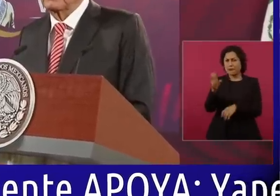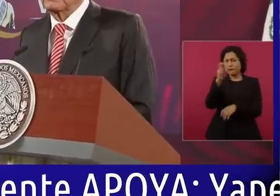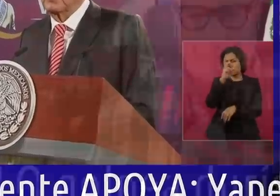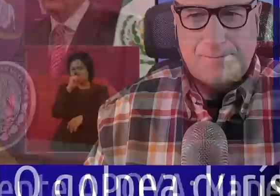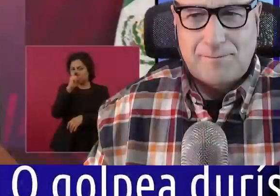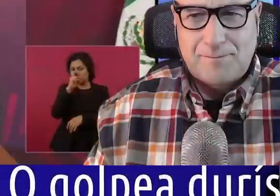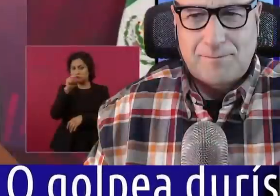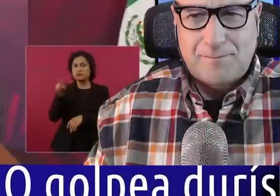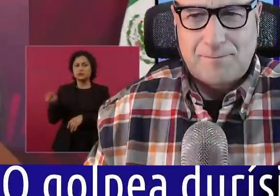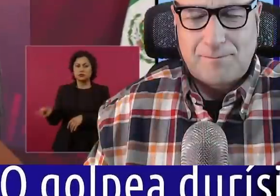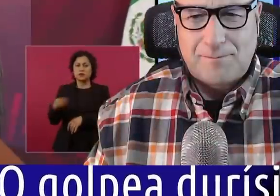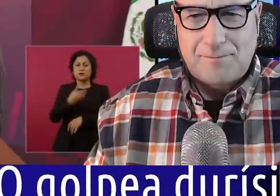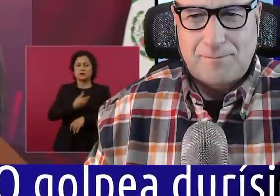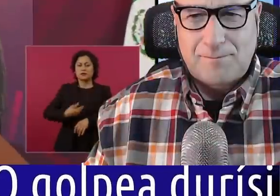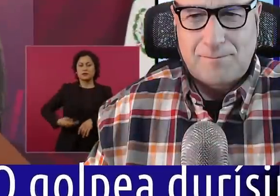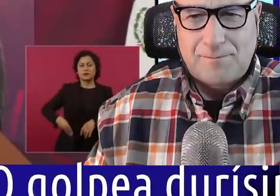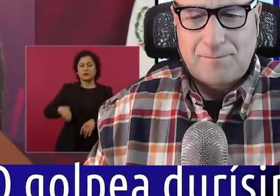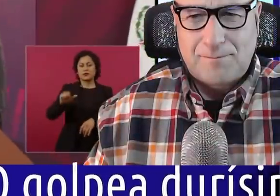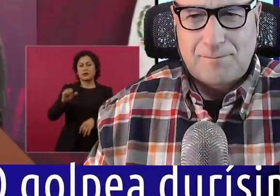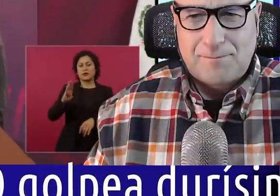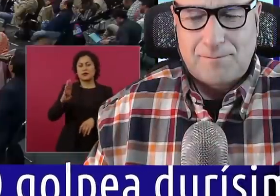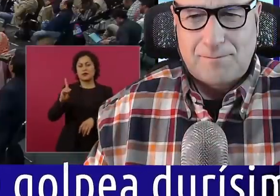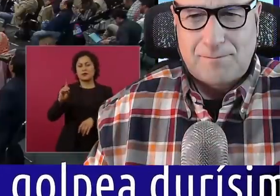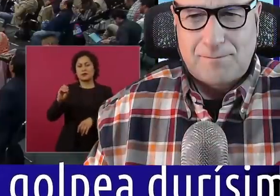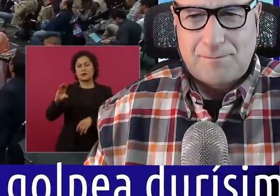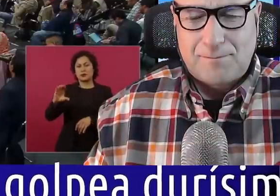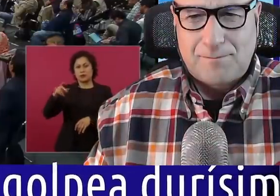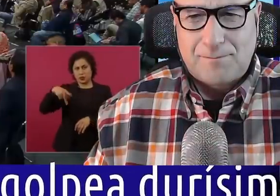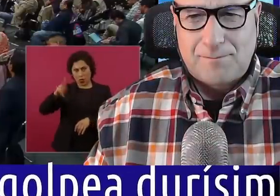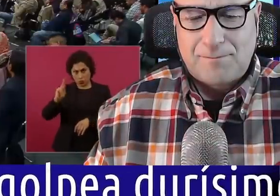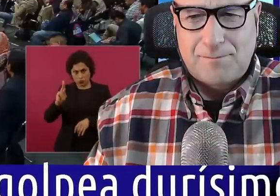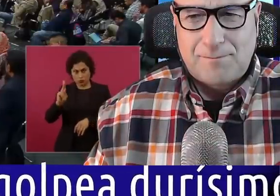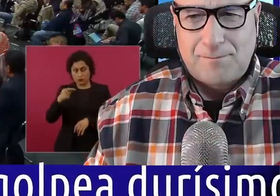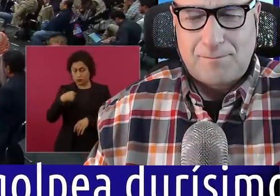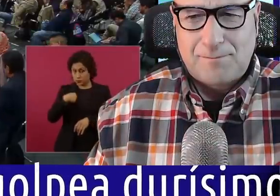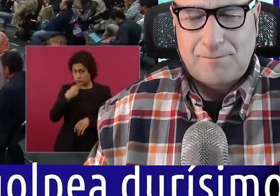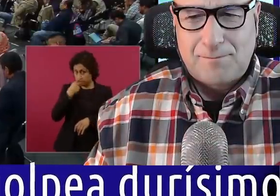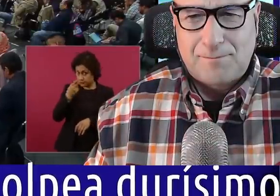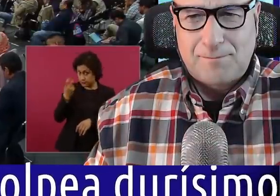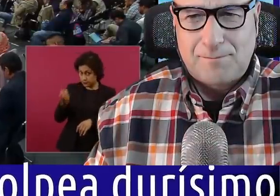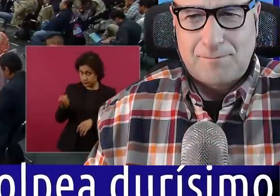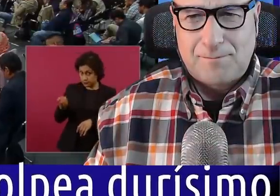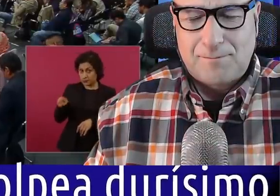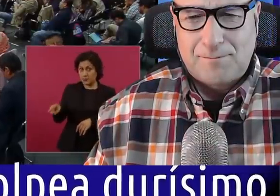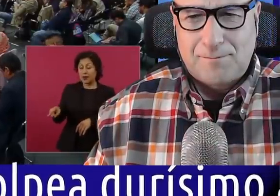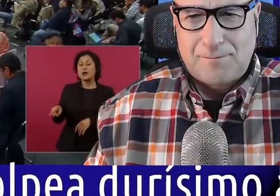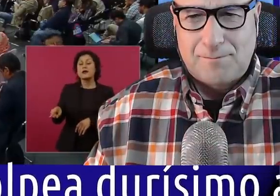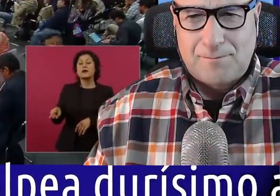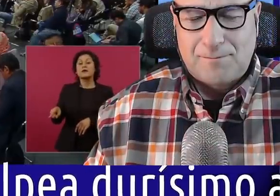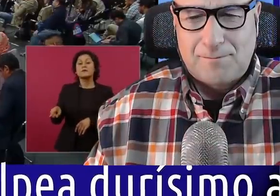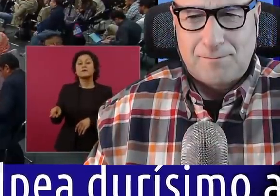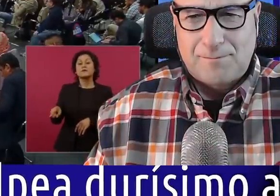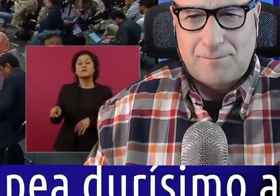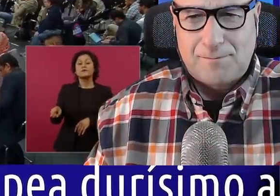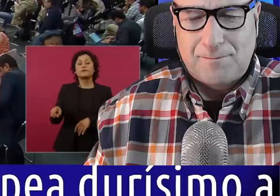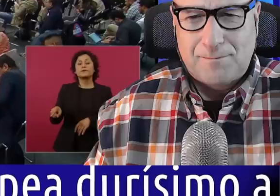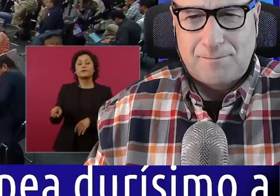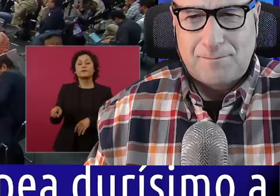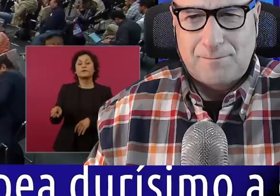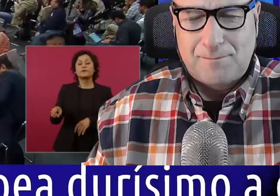el presidente Abdo, que por eso lo señalo, permitió que el